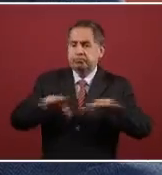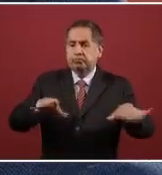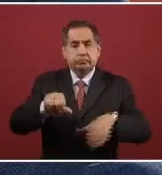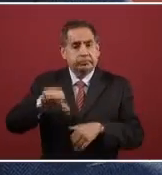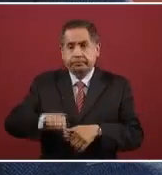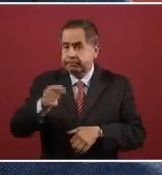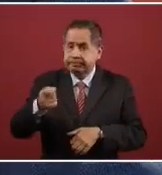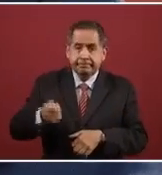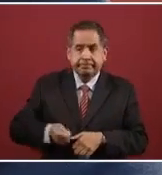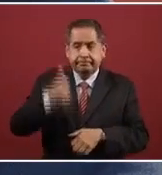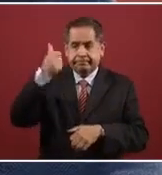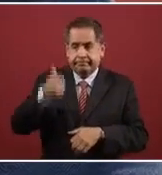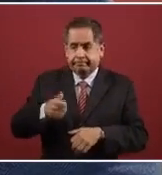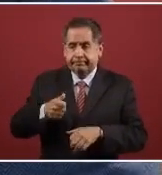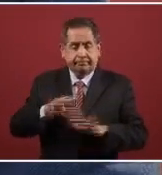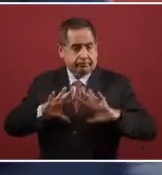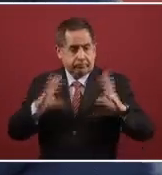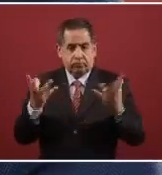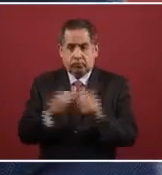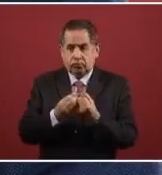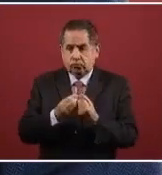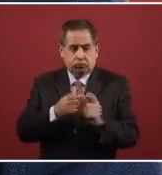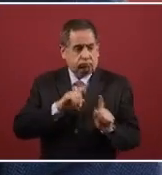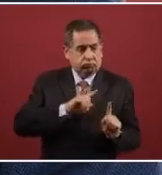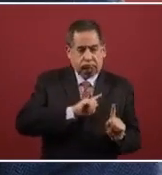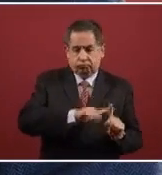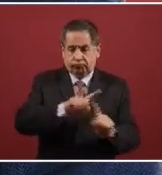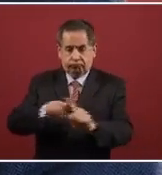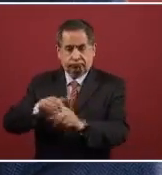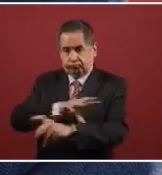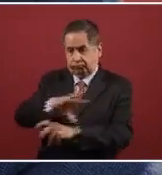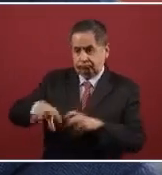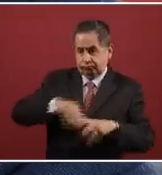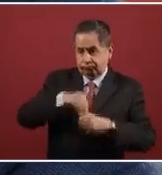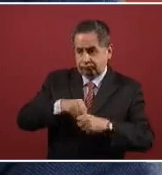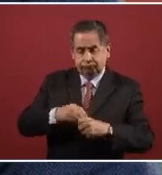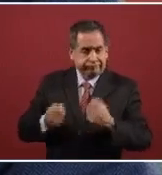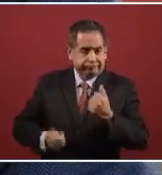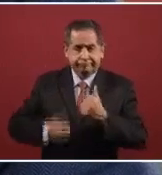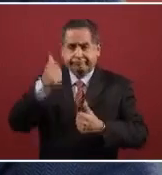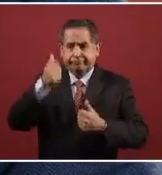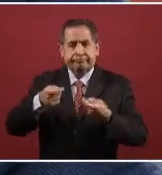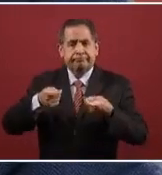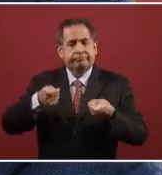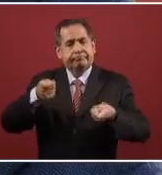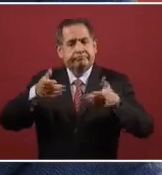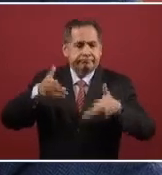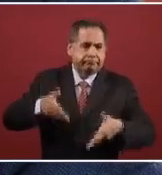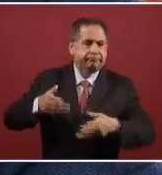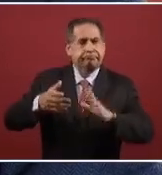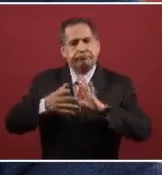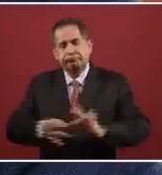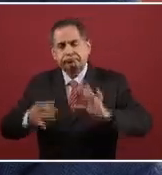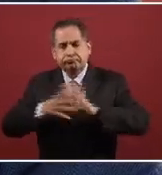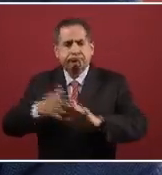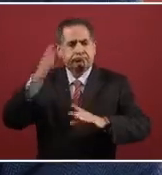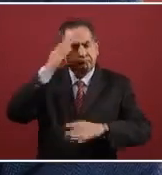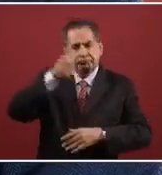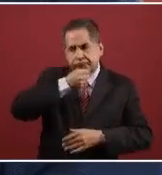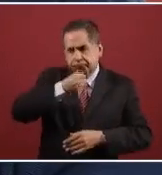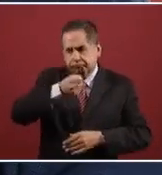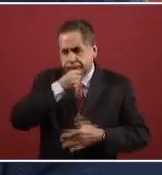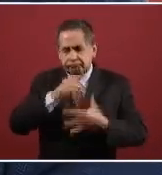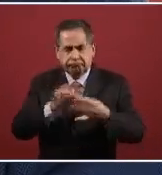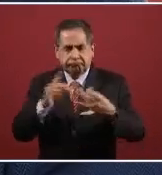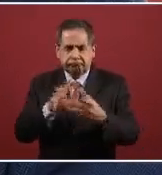que en conjunto la infraestructura de los medios públicos, los conductores, la narración y el trabajo de edición se va a